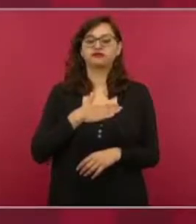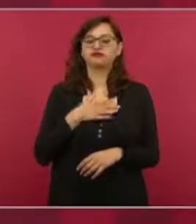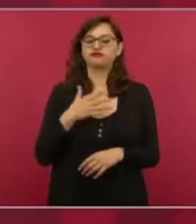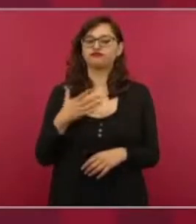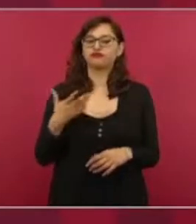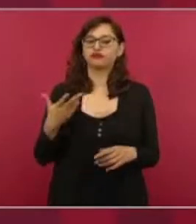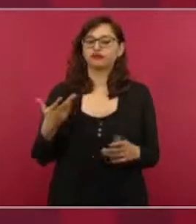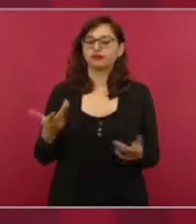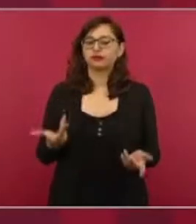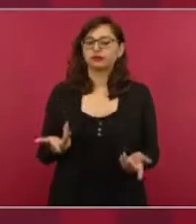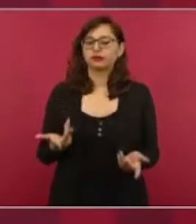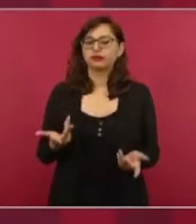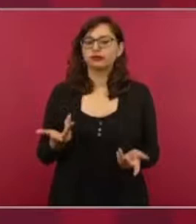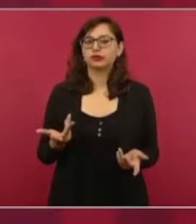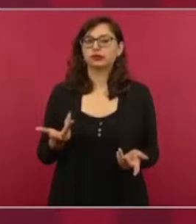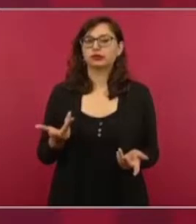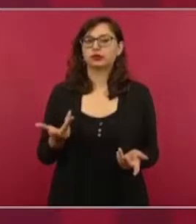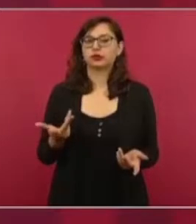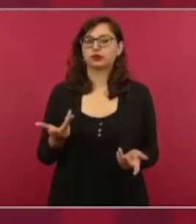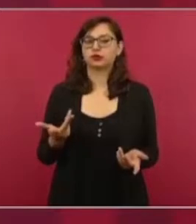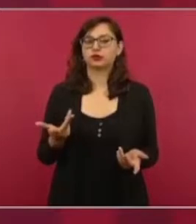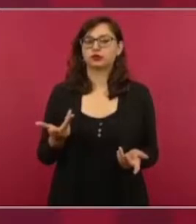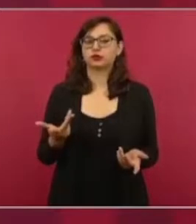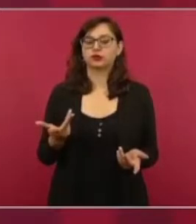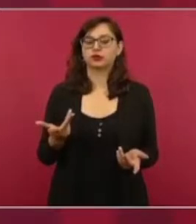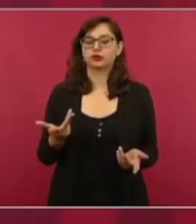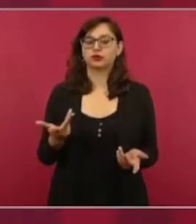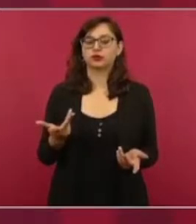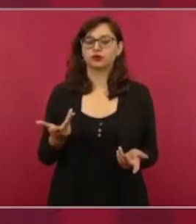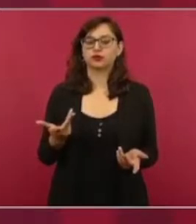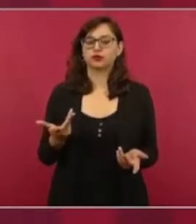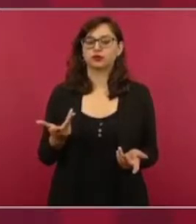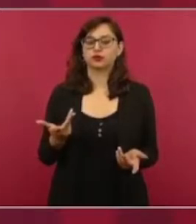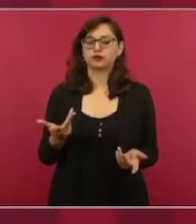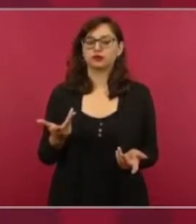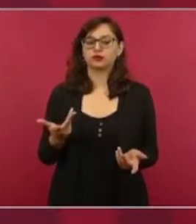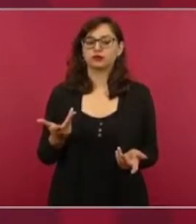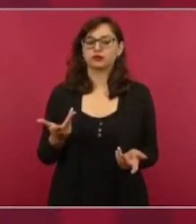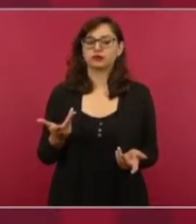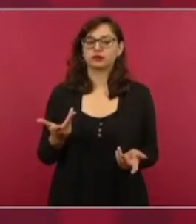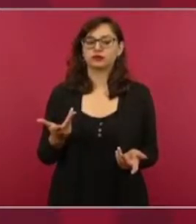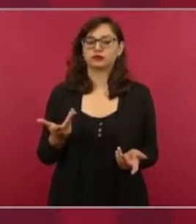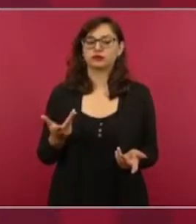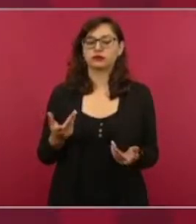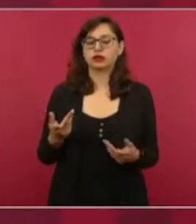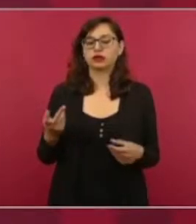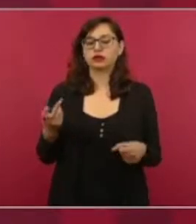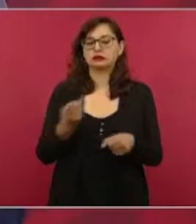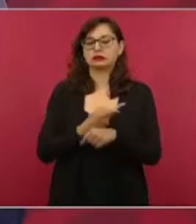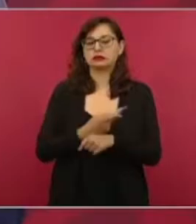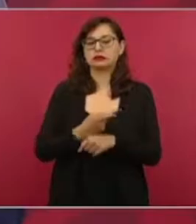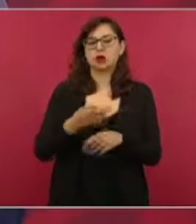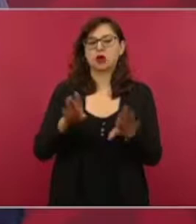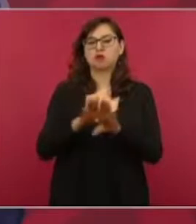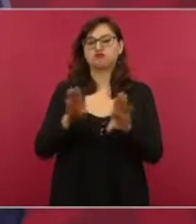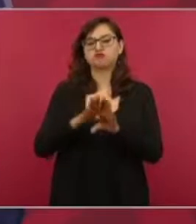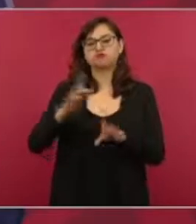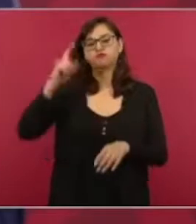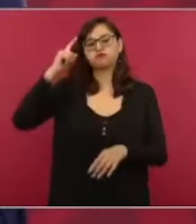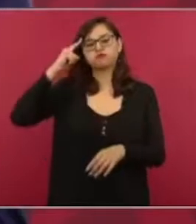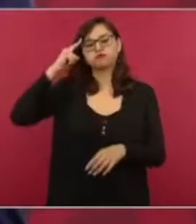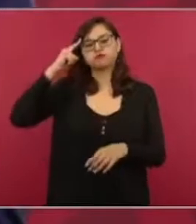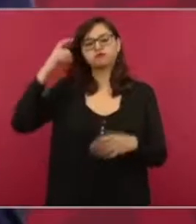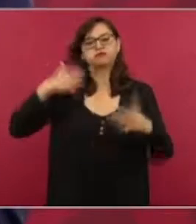racional el querer suspenderles las visas a